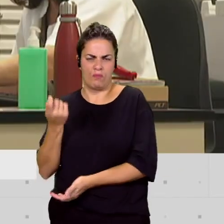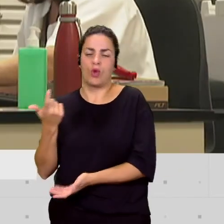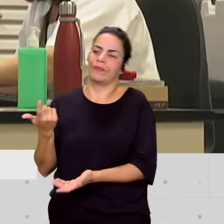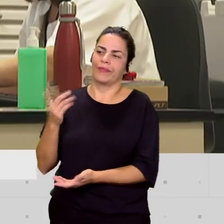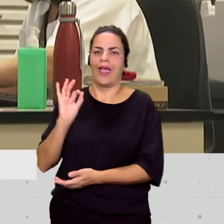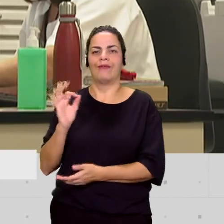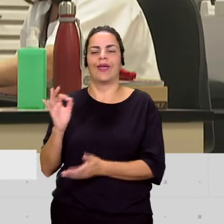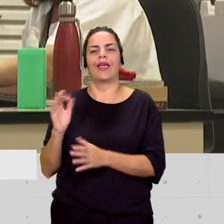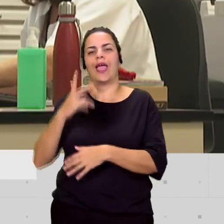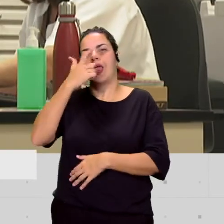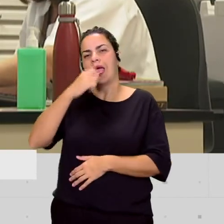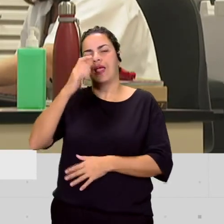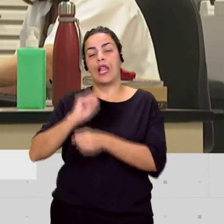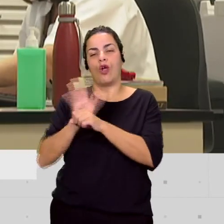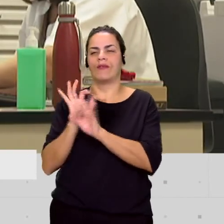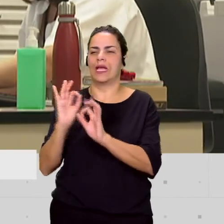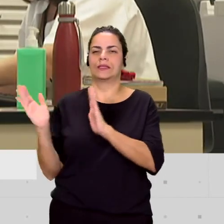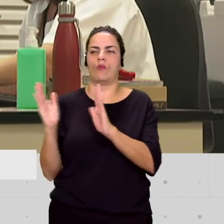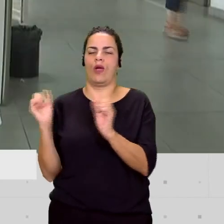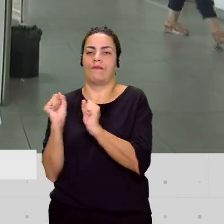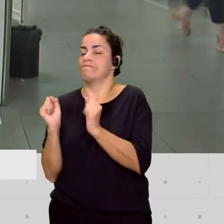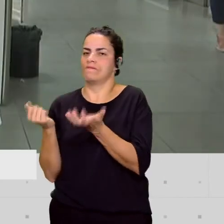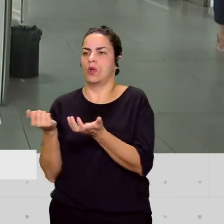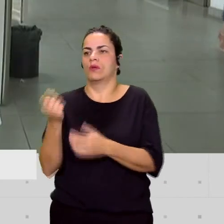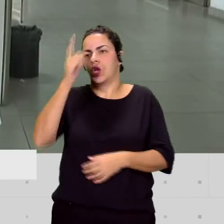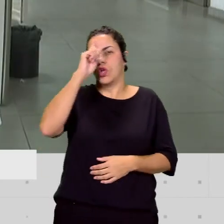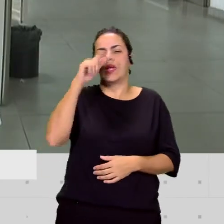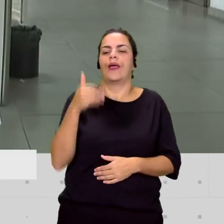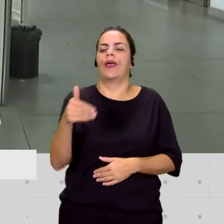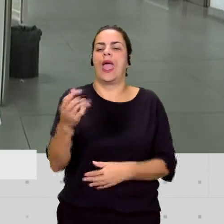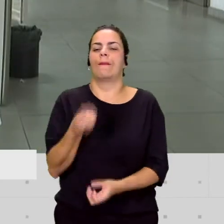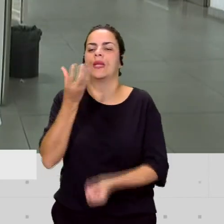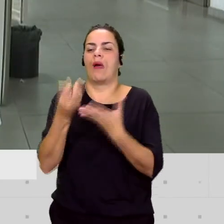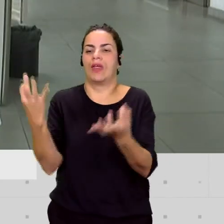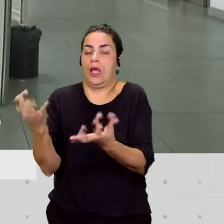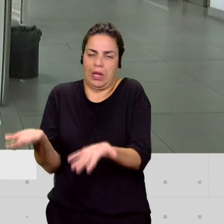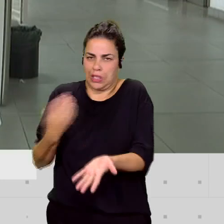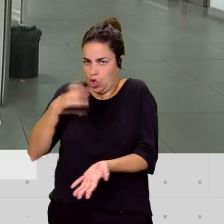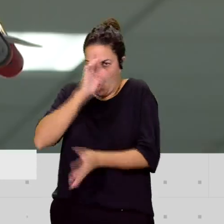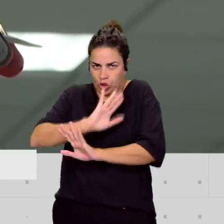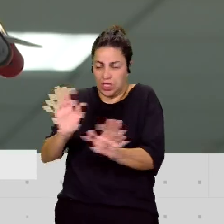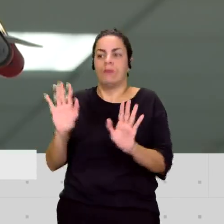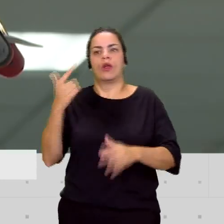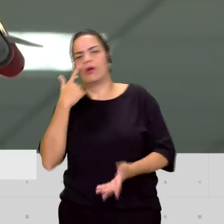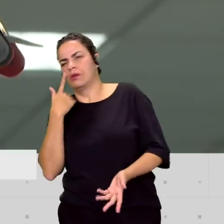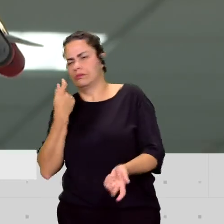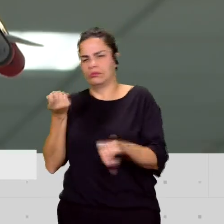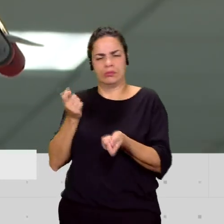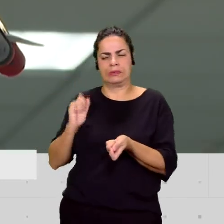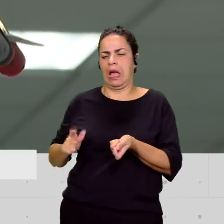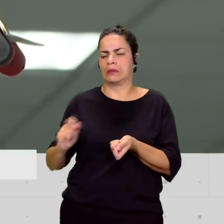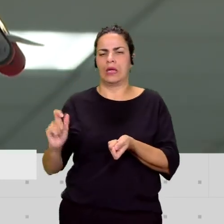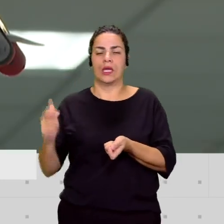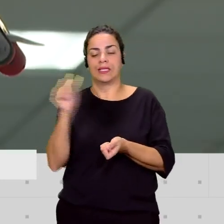estacionalidad tan marcada como la gripe, no sabemos lo que va a ocurrir en primavera, yo no tengo una bola de cristal para saberlo, pero lo único que hago es vigilar de manera periódica, de